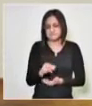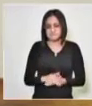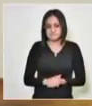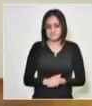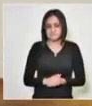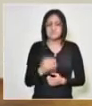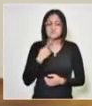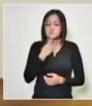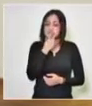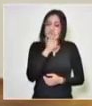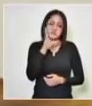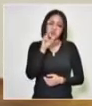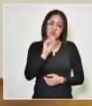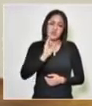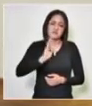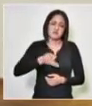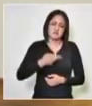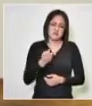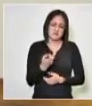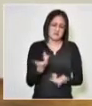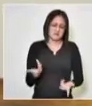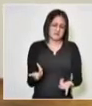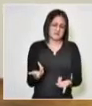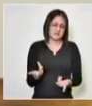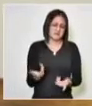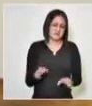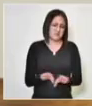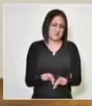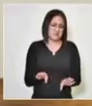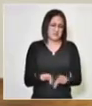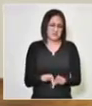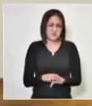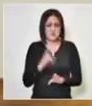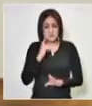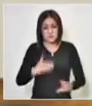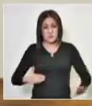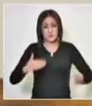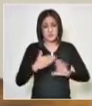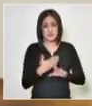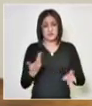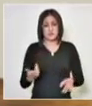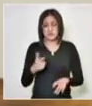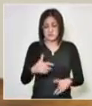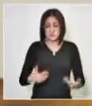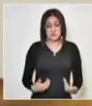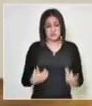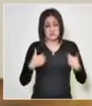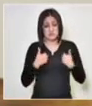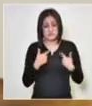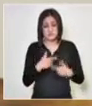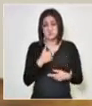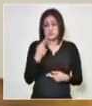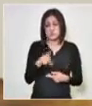y una vez le digo que no vamos a tolerar esos mecanismos de manifestación delincuencial